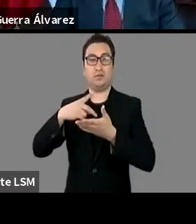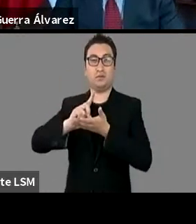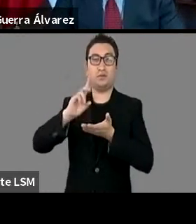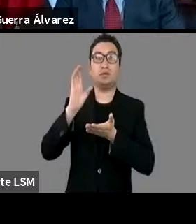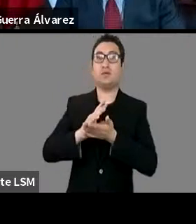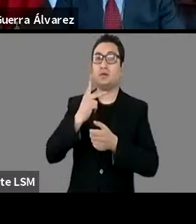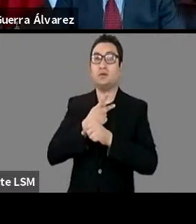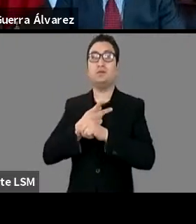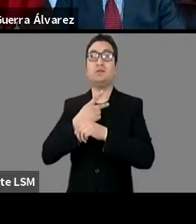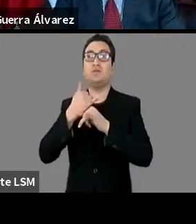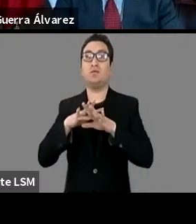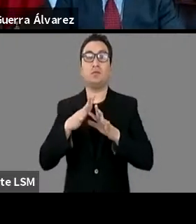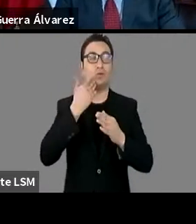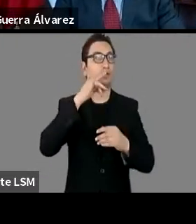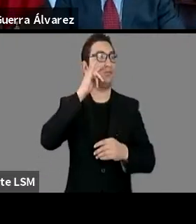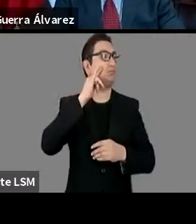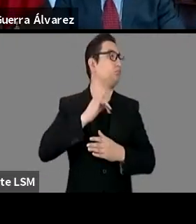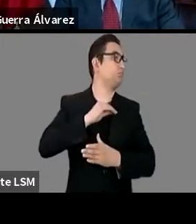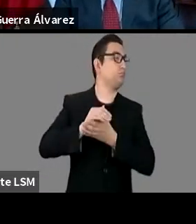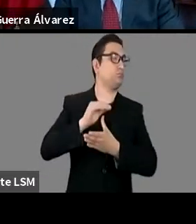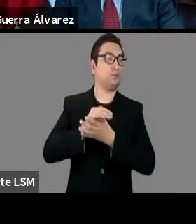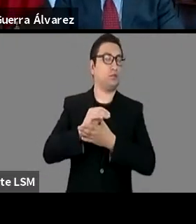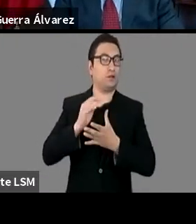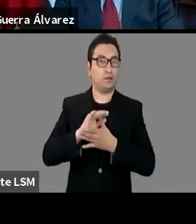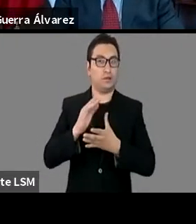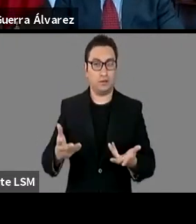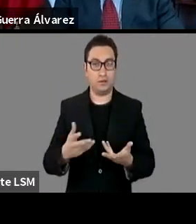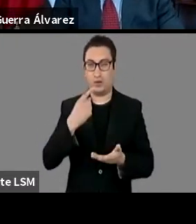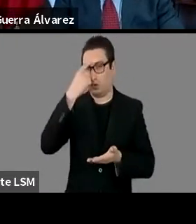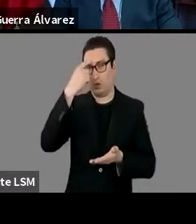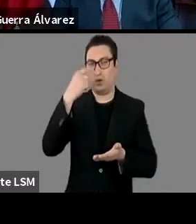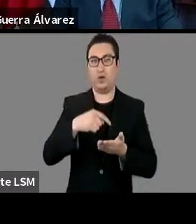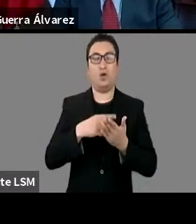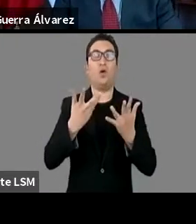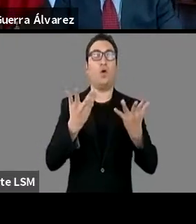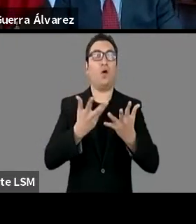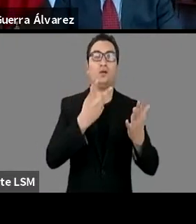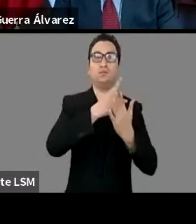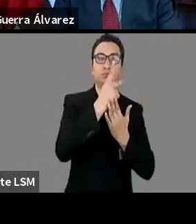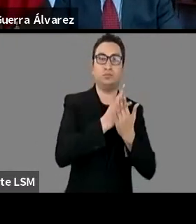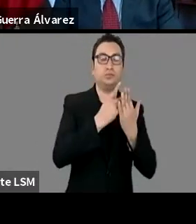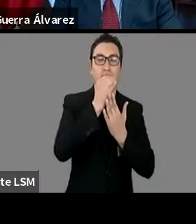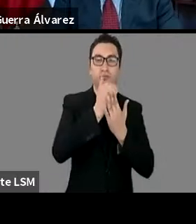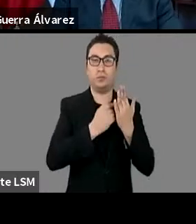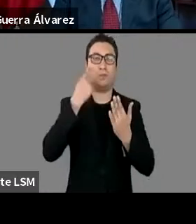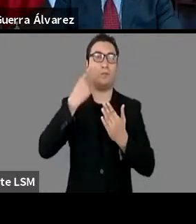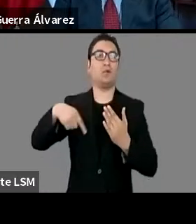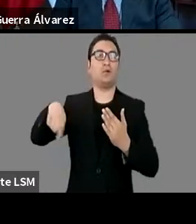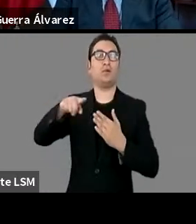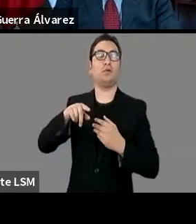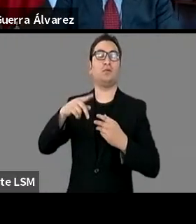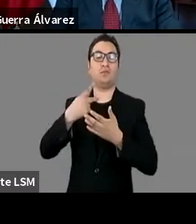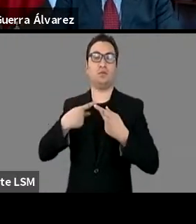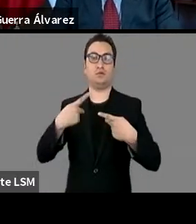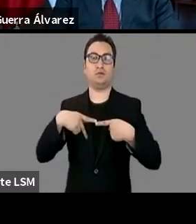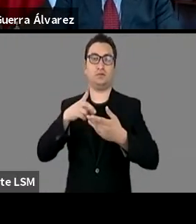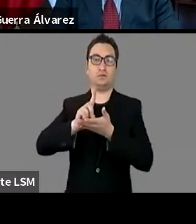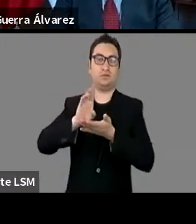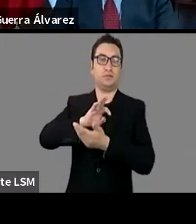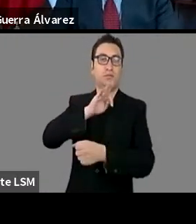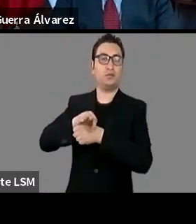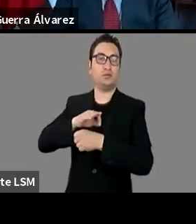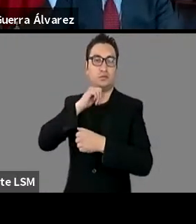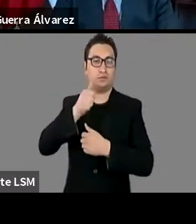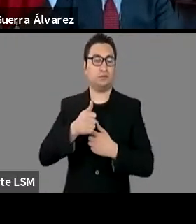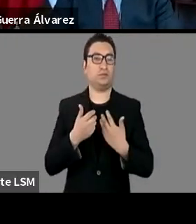no se crean políticas públicas para protegerlas, para voltear a ver a las personas con discapacidad. Entonces es